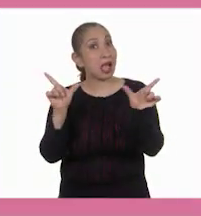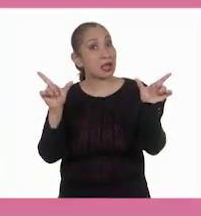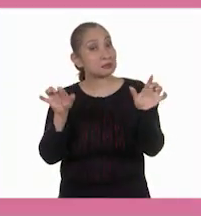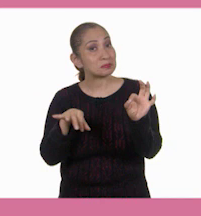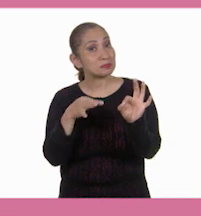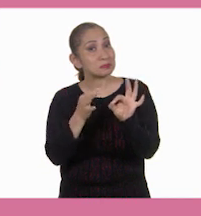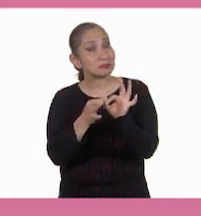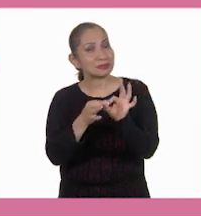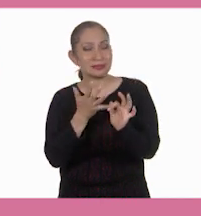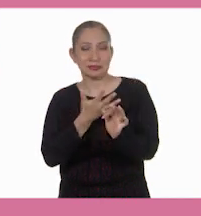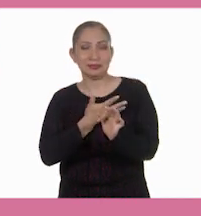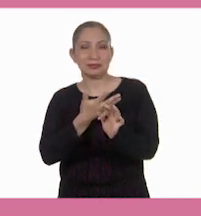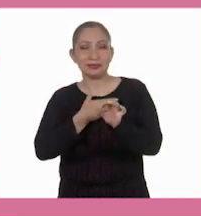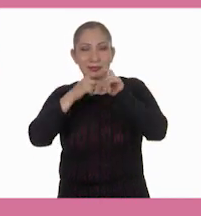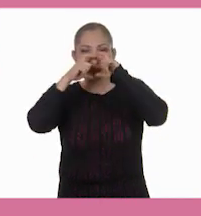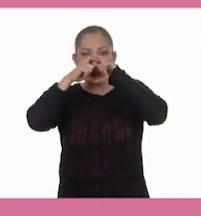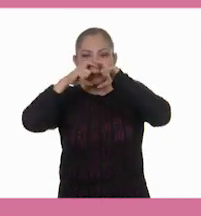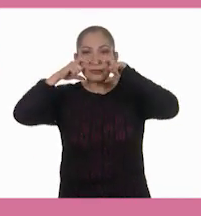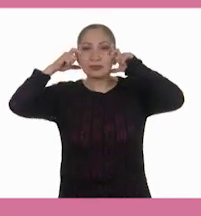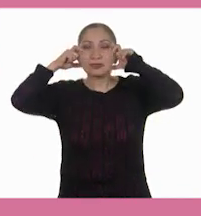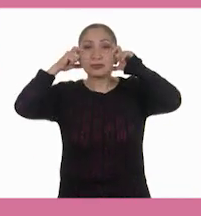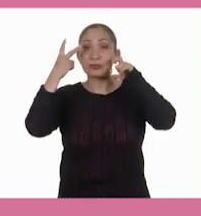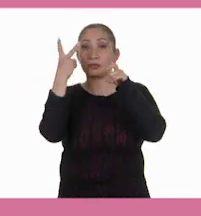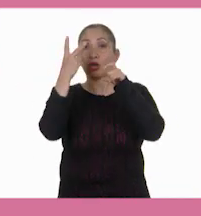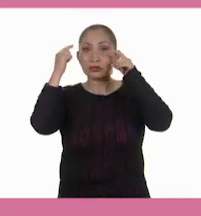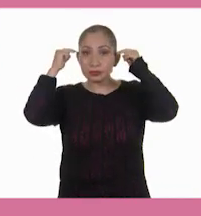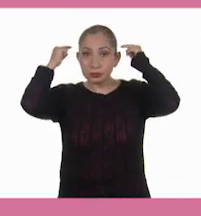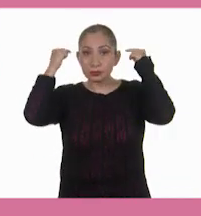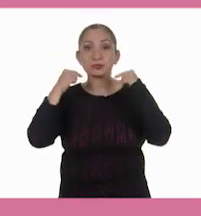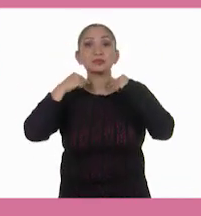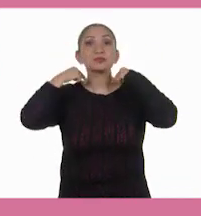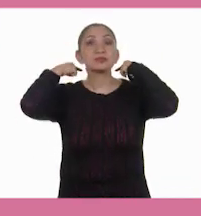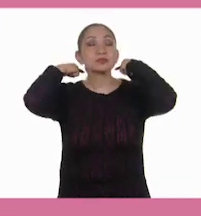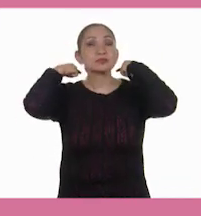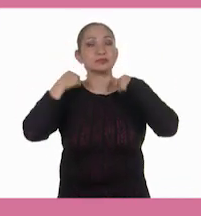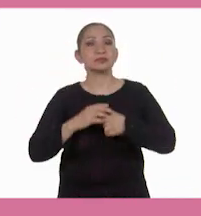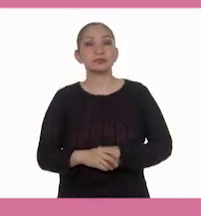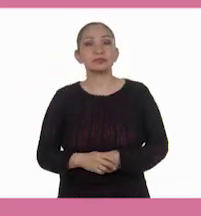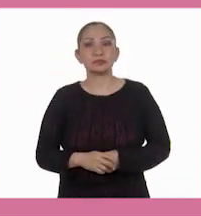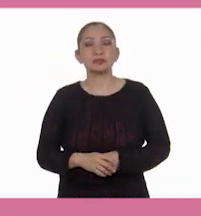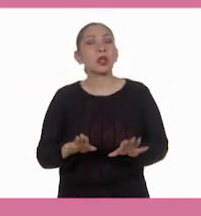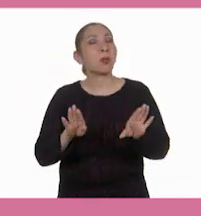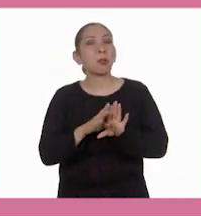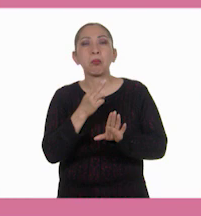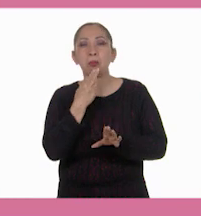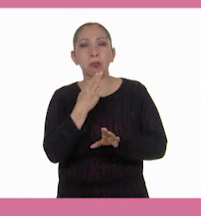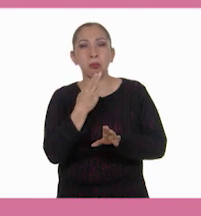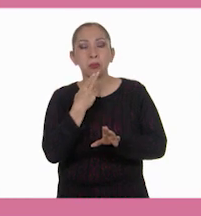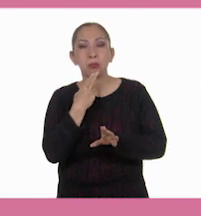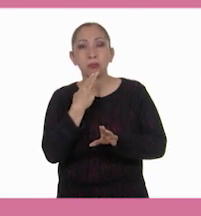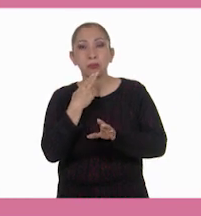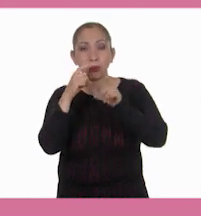¡Listo! Ya tienes un cubrebocas con dos pares de cuerdas. Para